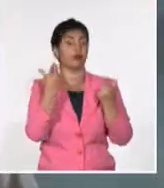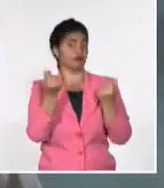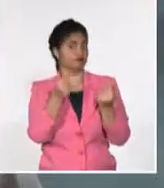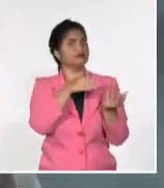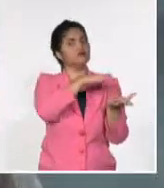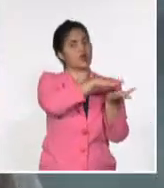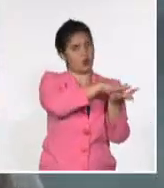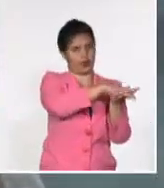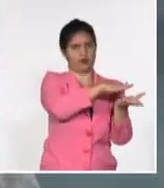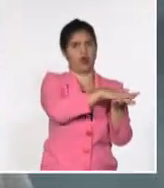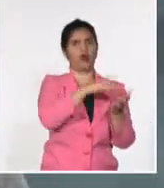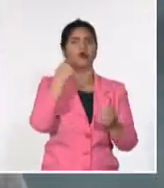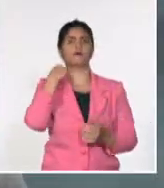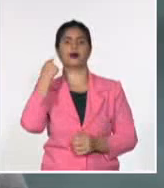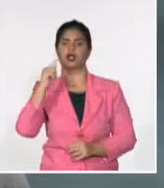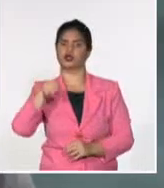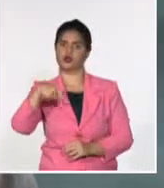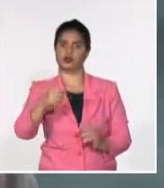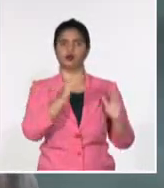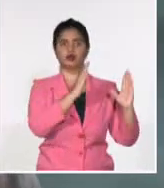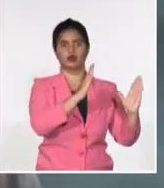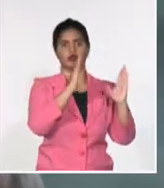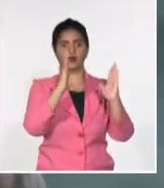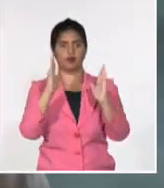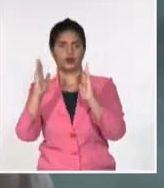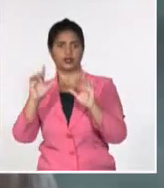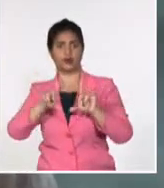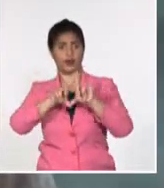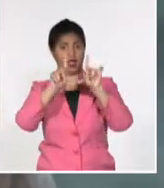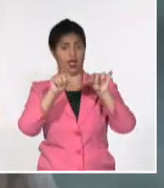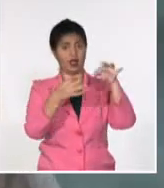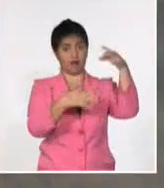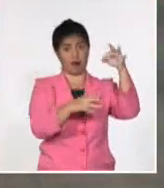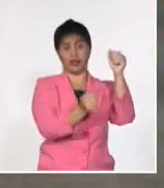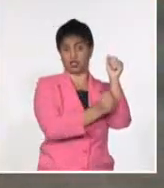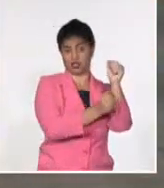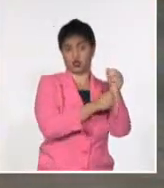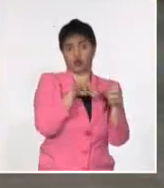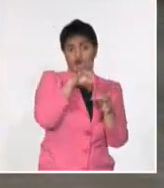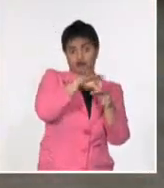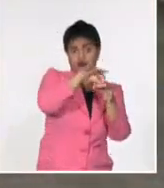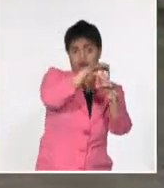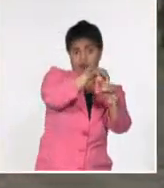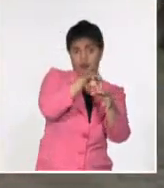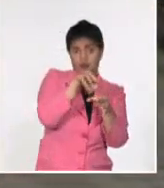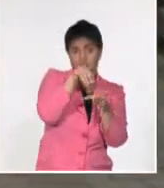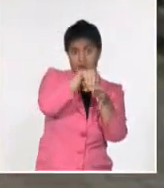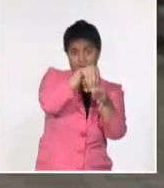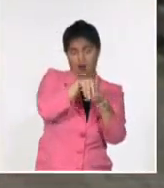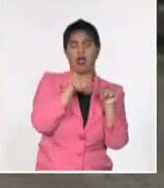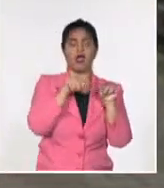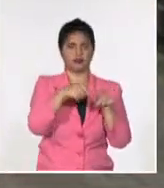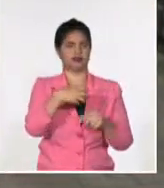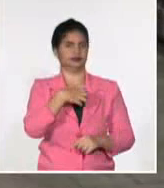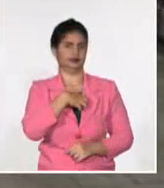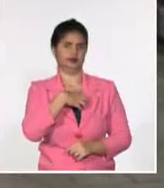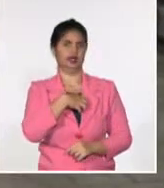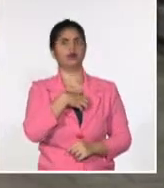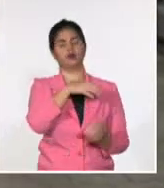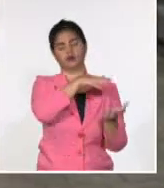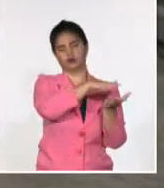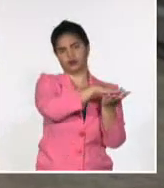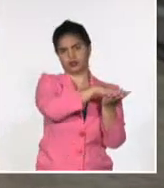garantizar por periodo los envases necesarios durante el año 2024. Esa relación les permite obtener las materias